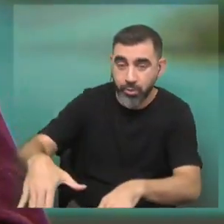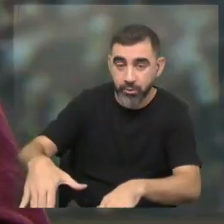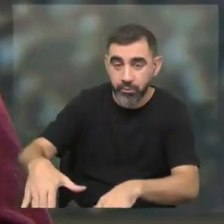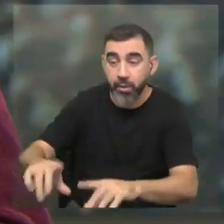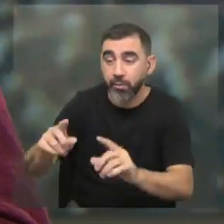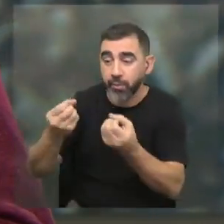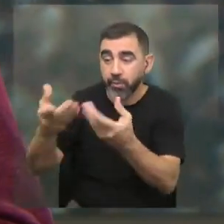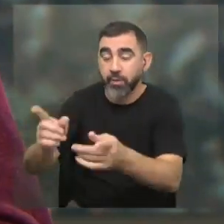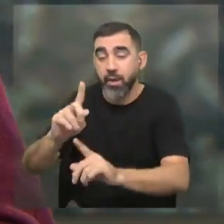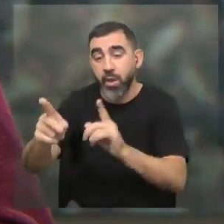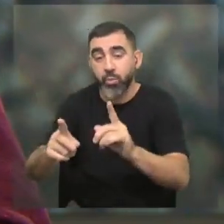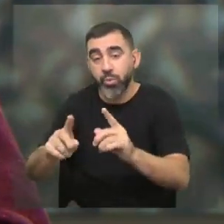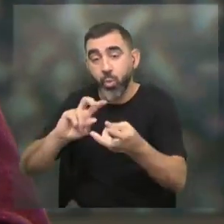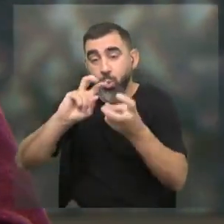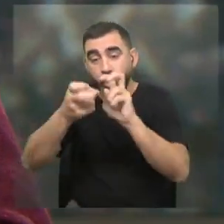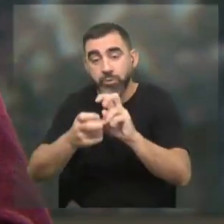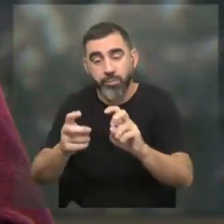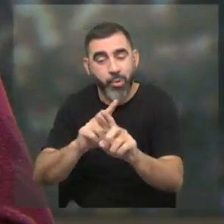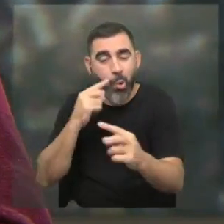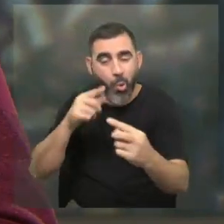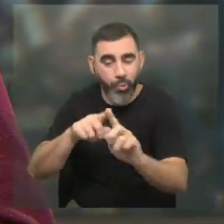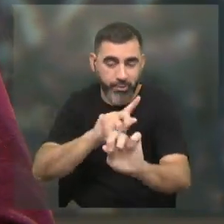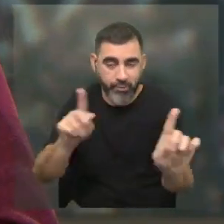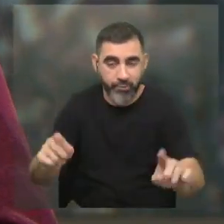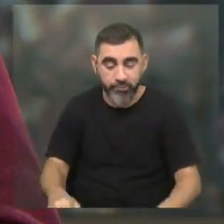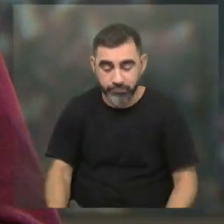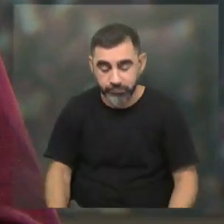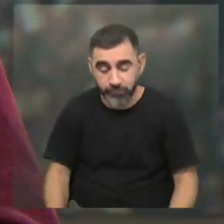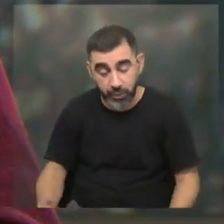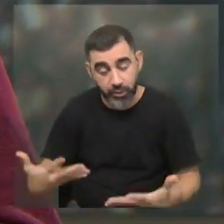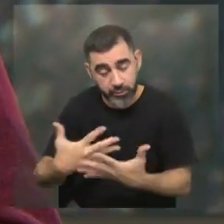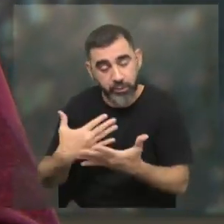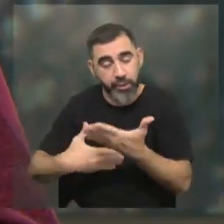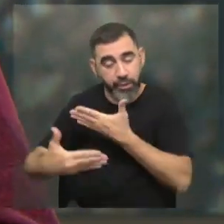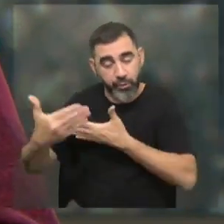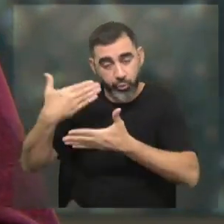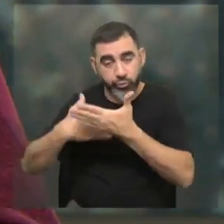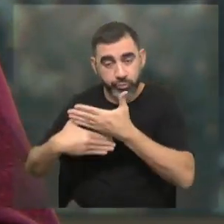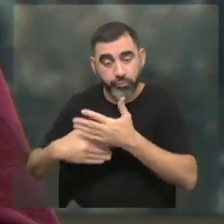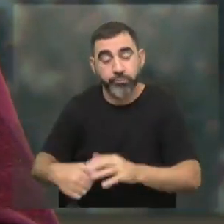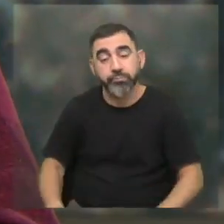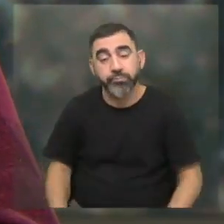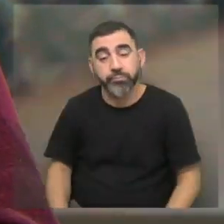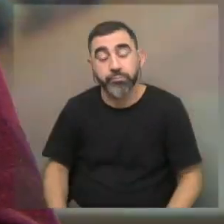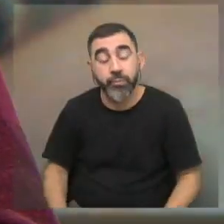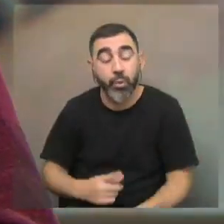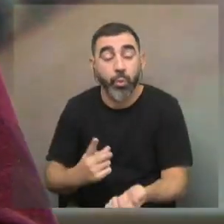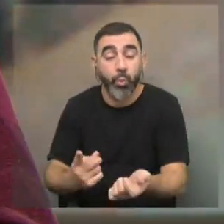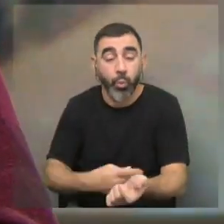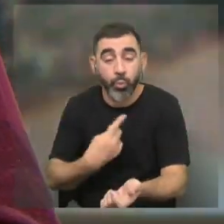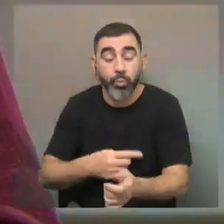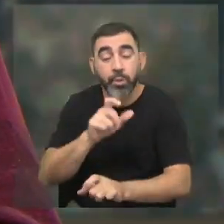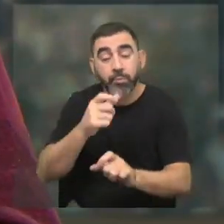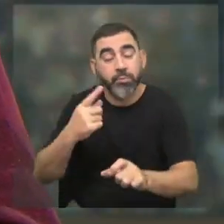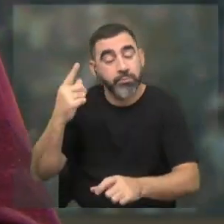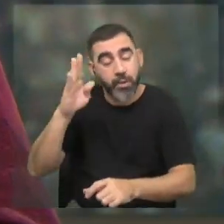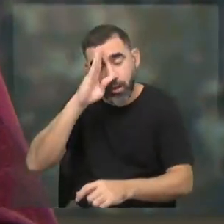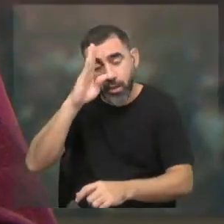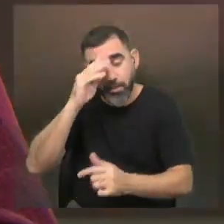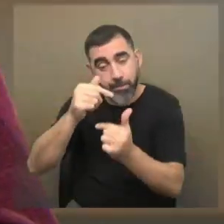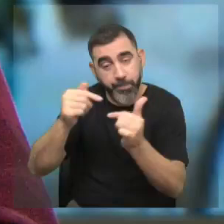mucho su peso, pero en realidad está en todos lados. Eso, y además creo que nadie, o por lo menos poca gente, se puede imaginar a la fibra de carbono como un